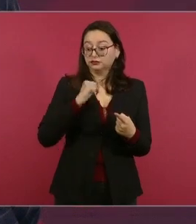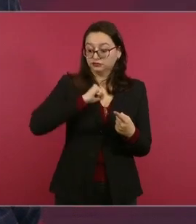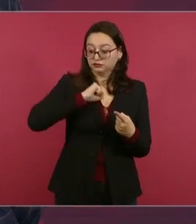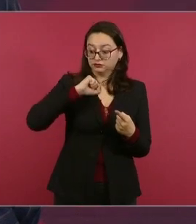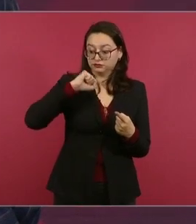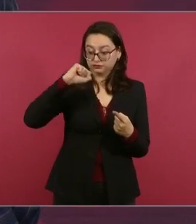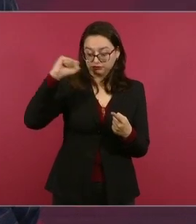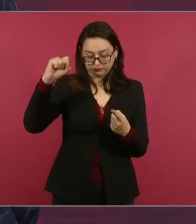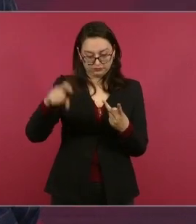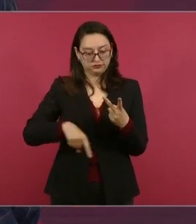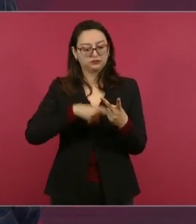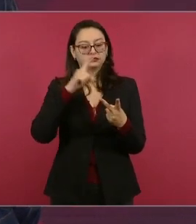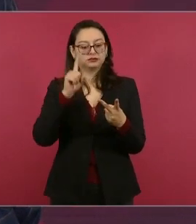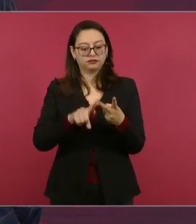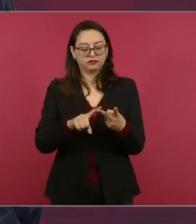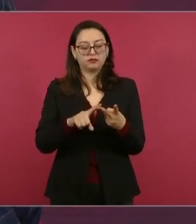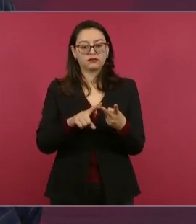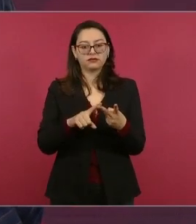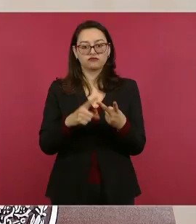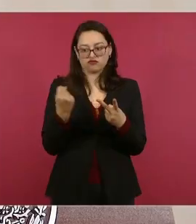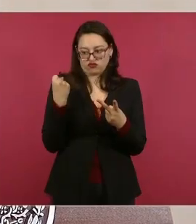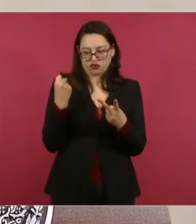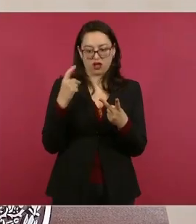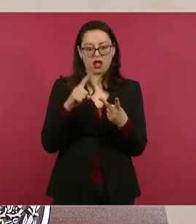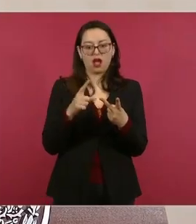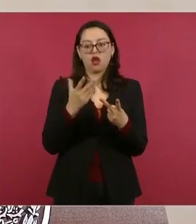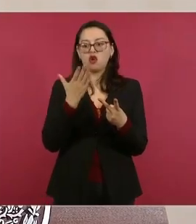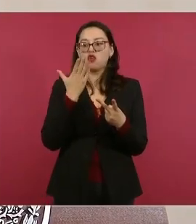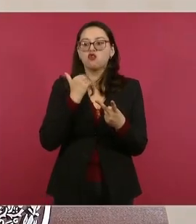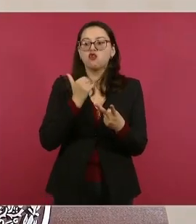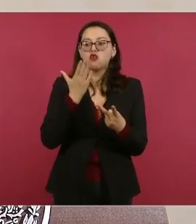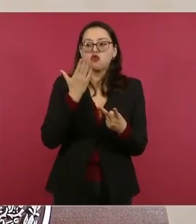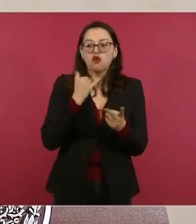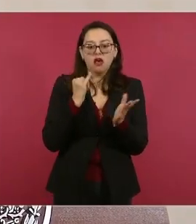si no hay sobreendeudamiento,